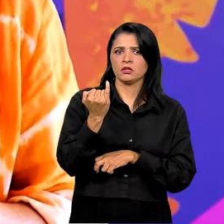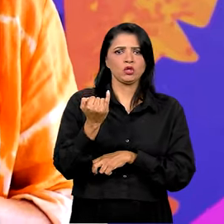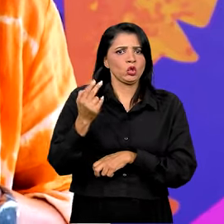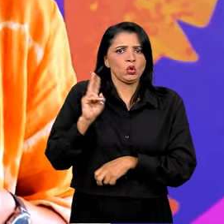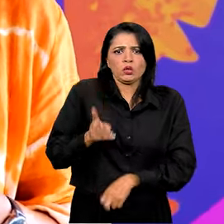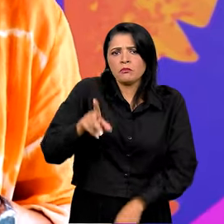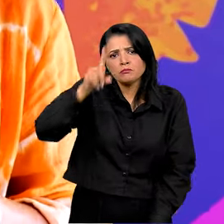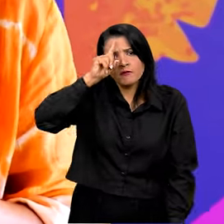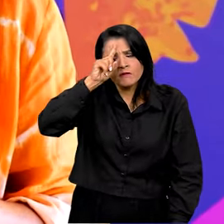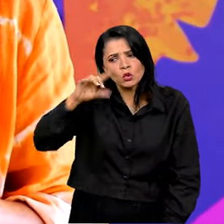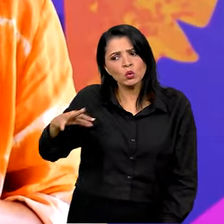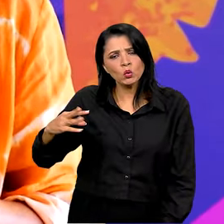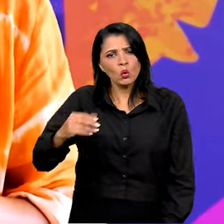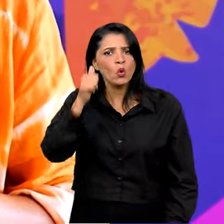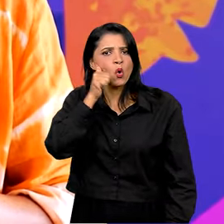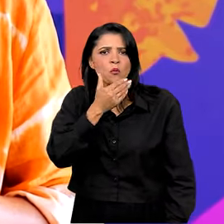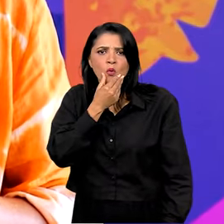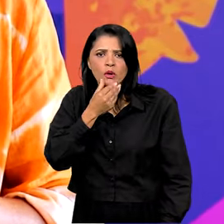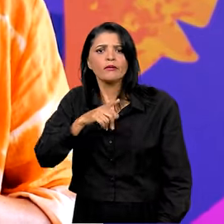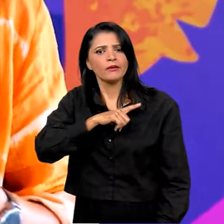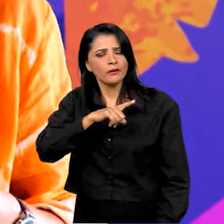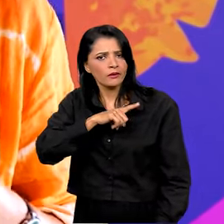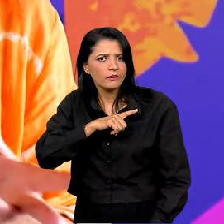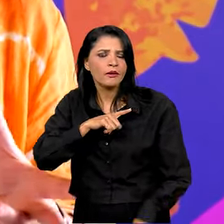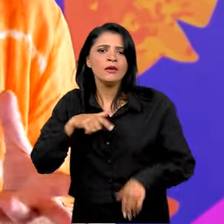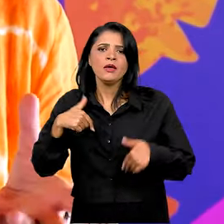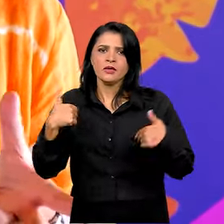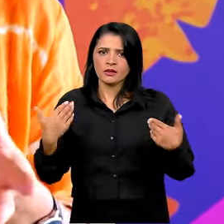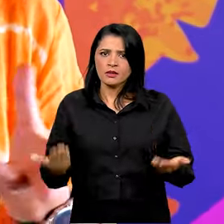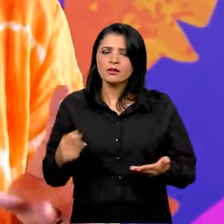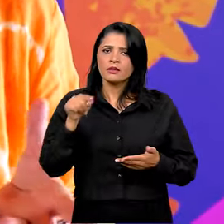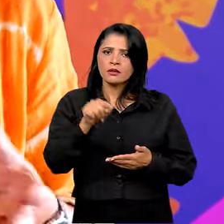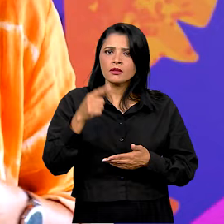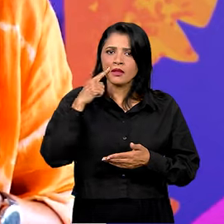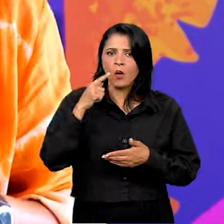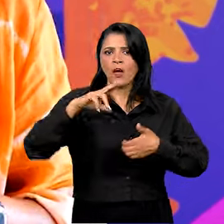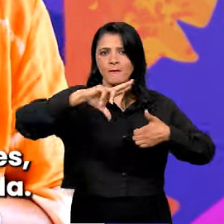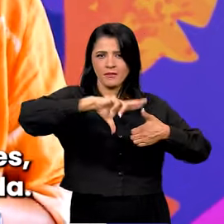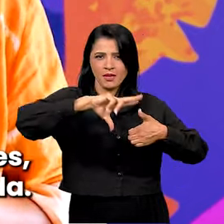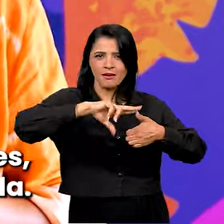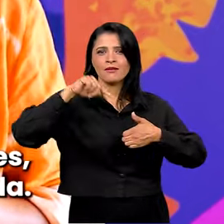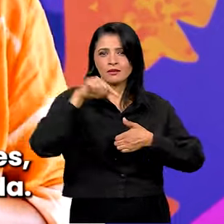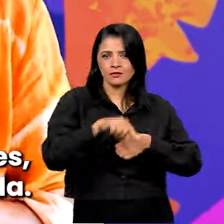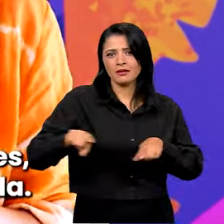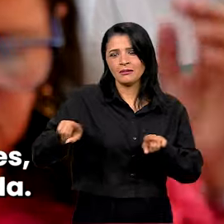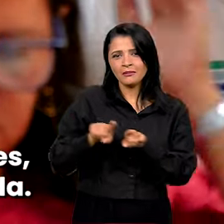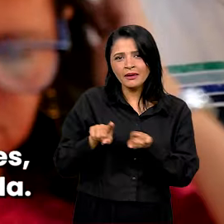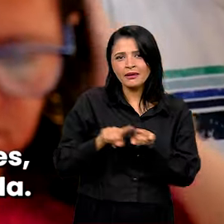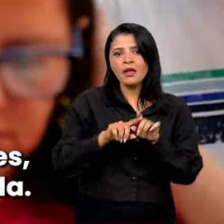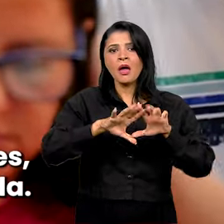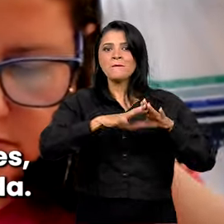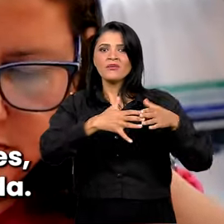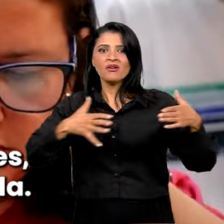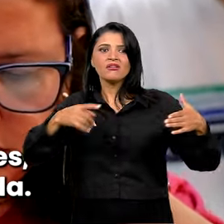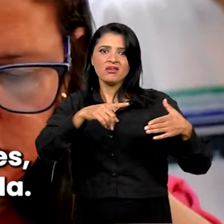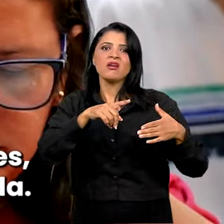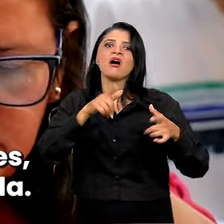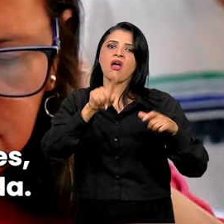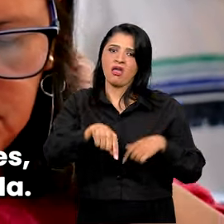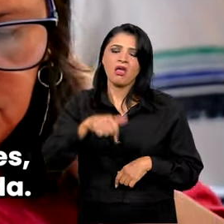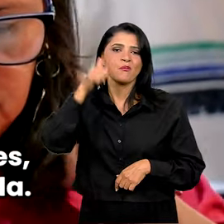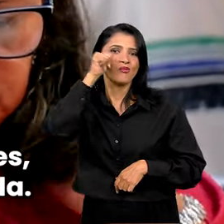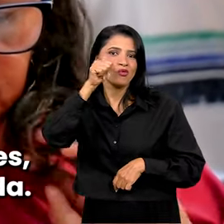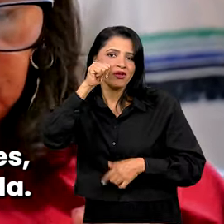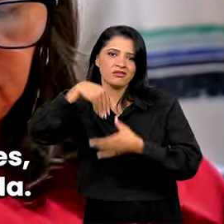vida cotidiana de todos Y de todas Y hasta ahora Hoy el cuidado en América Latina está realizado mayoritariamente por